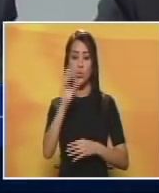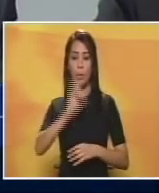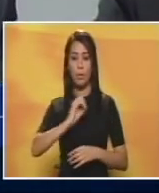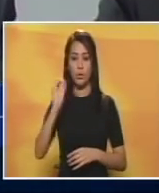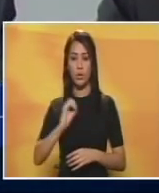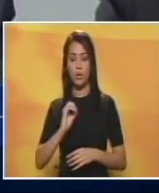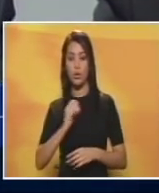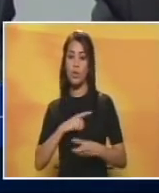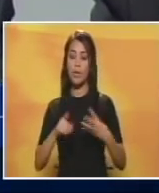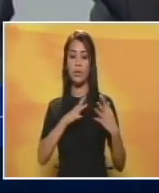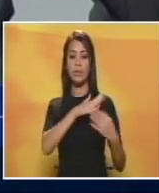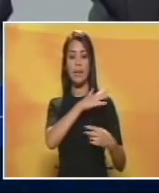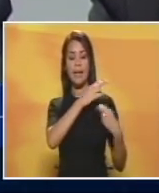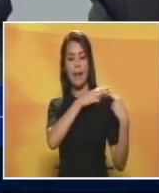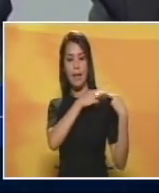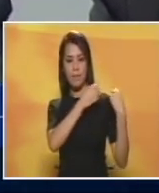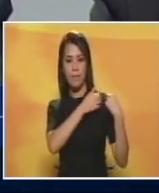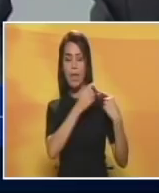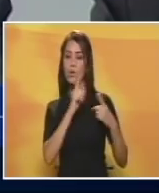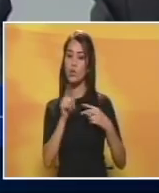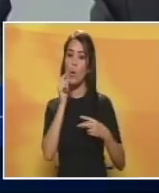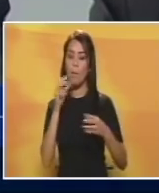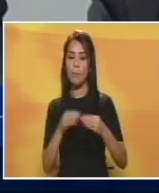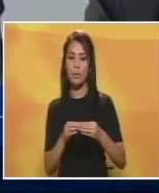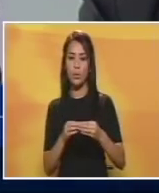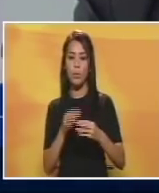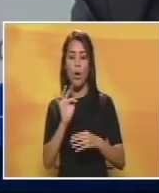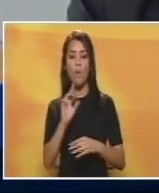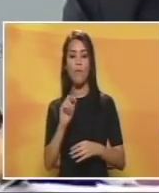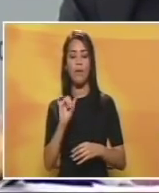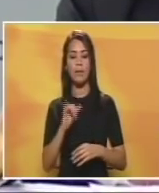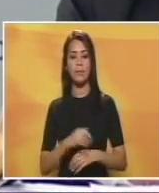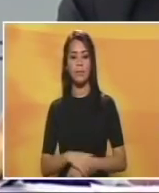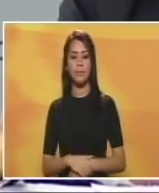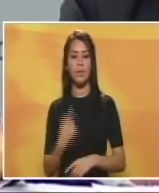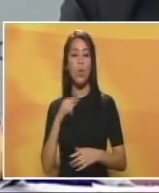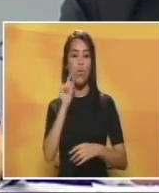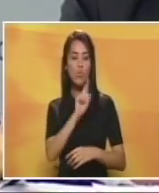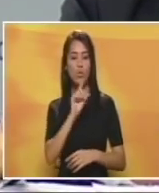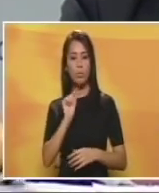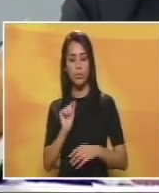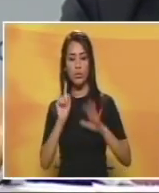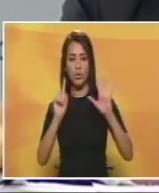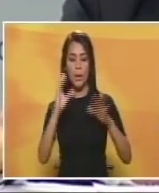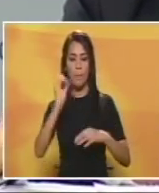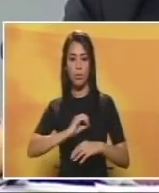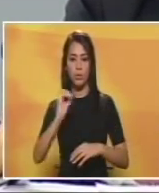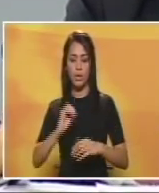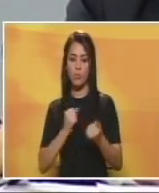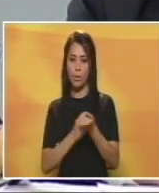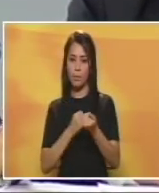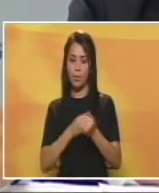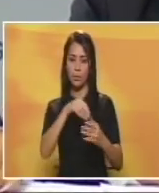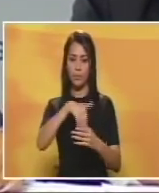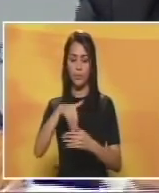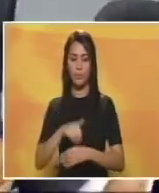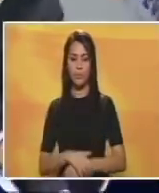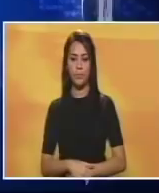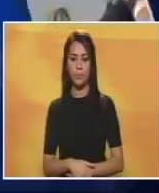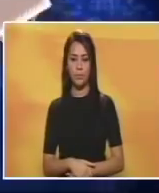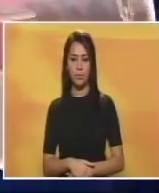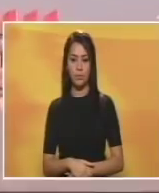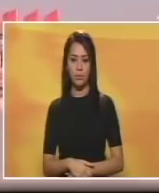6.1%, y el ex jefe negociador de la FARC, Humberto de la Calle, quien logra 1.6% de la intención de voto.